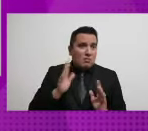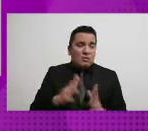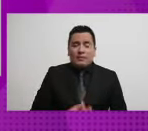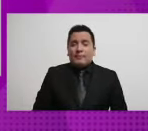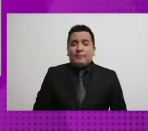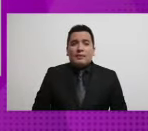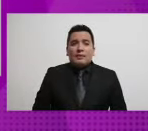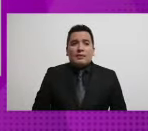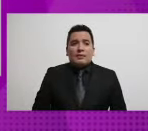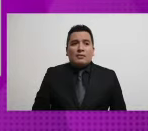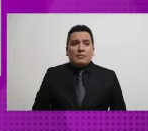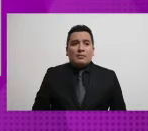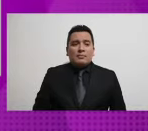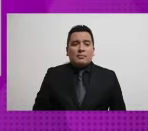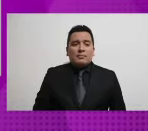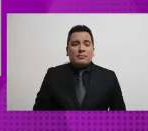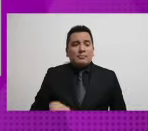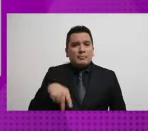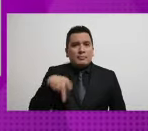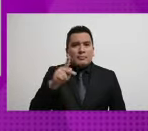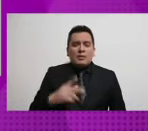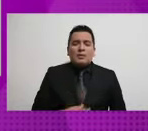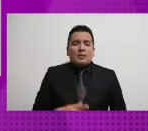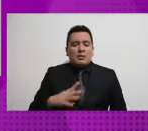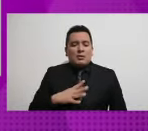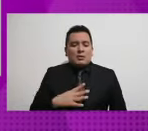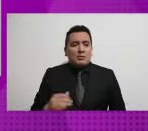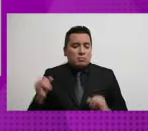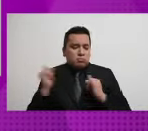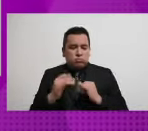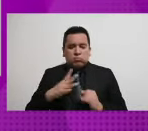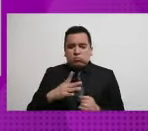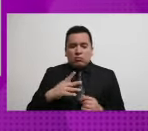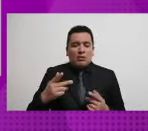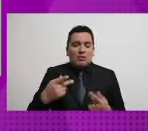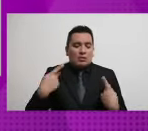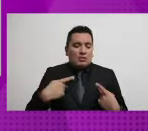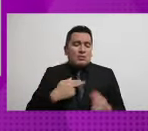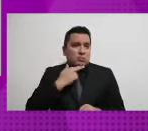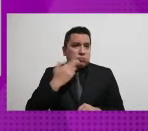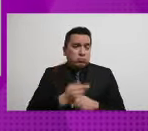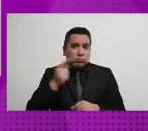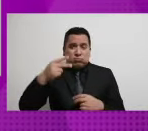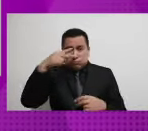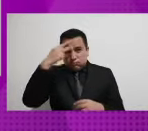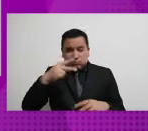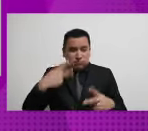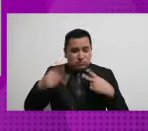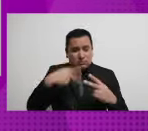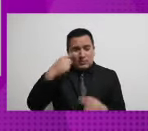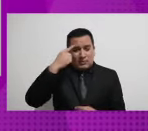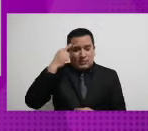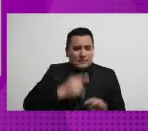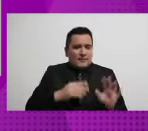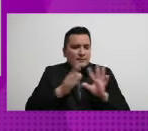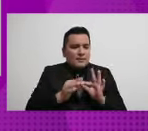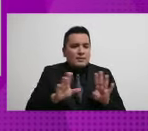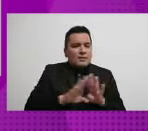Entonces, se contrató por parte del instituto a un instructor de México para que les diera instrucciones de cómo